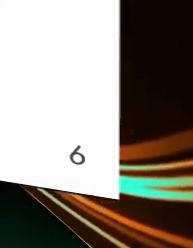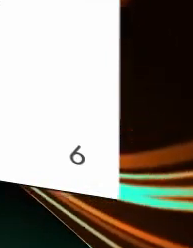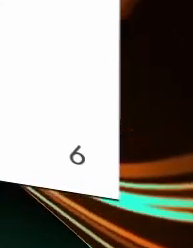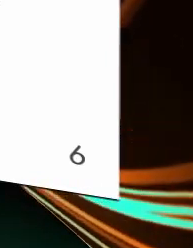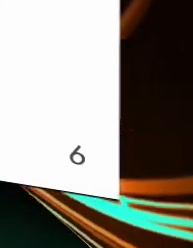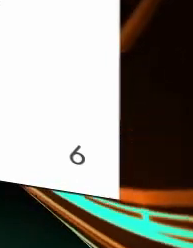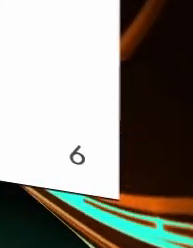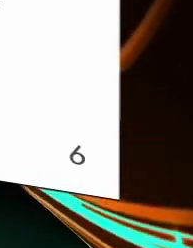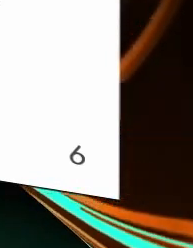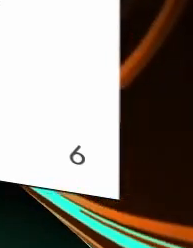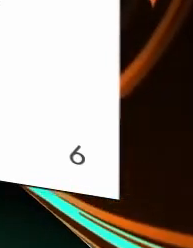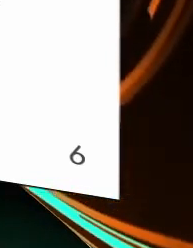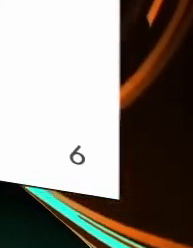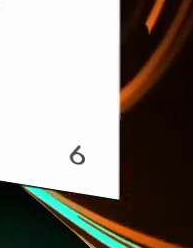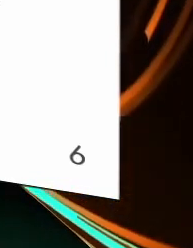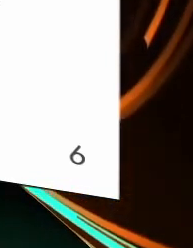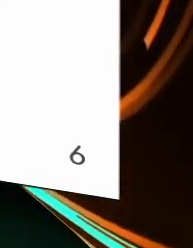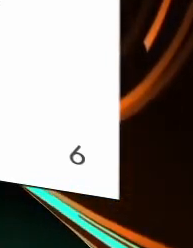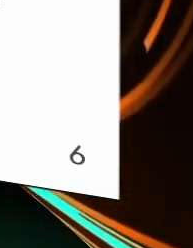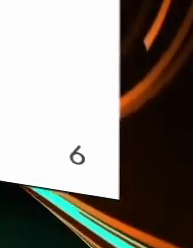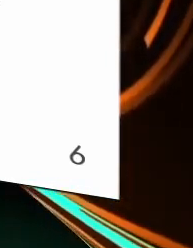algas, etcétera.